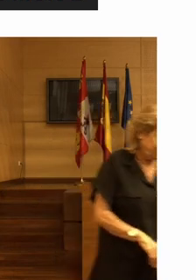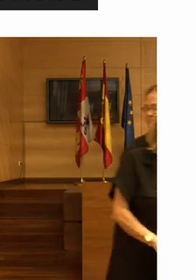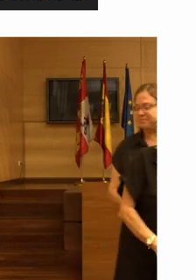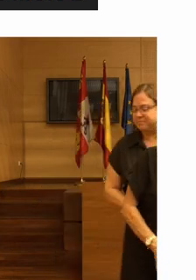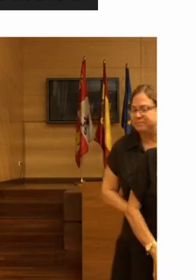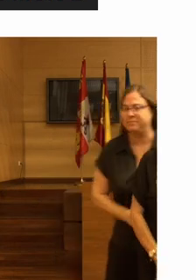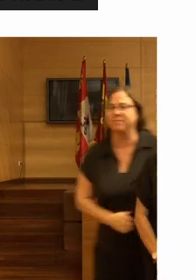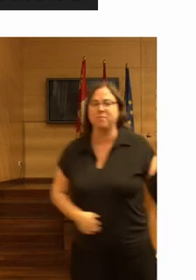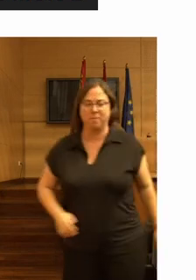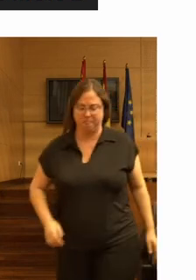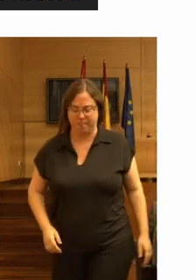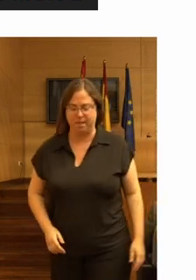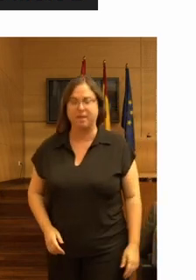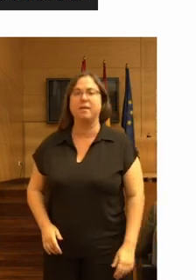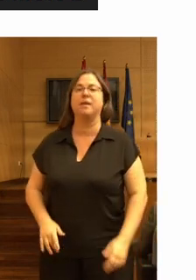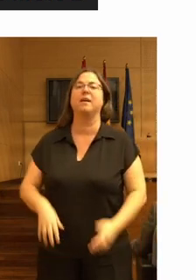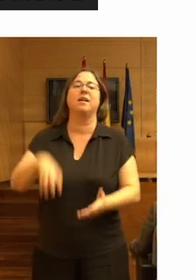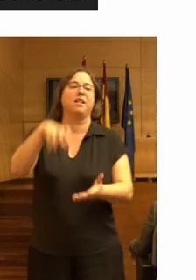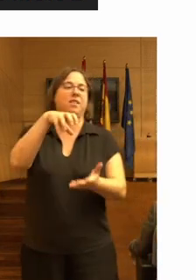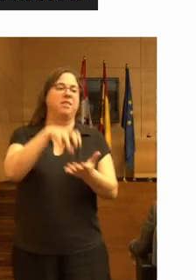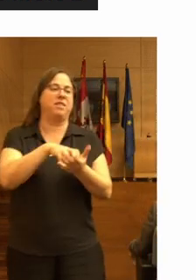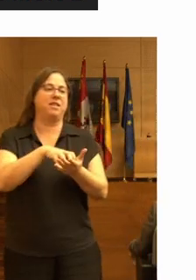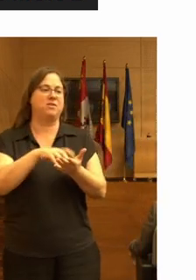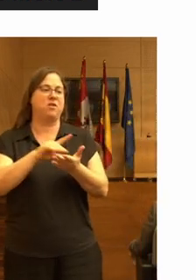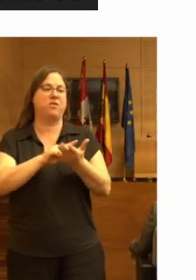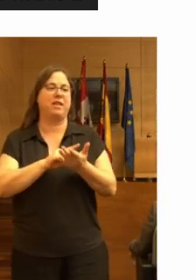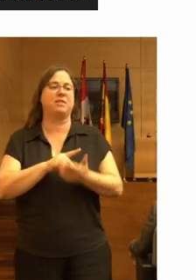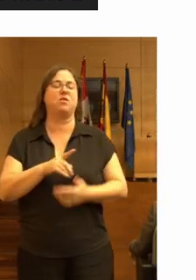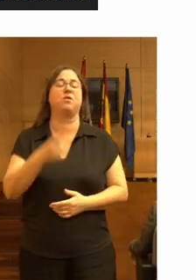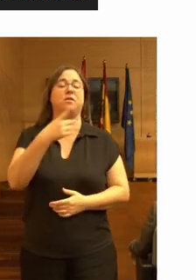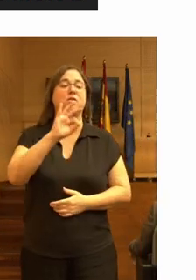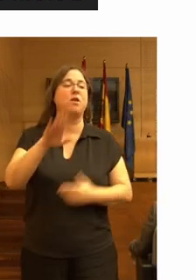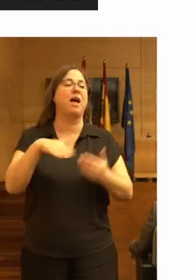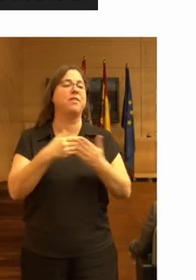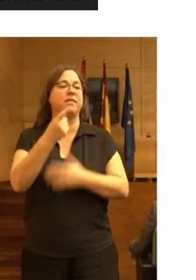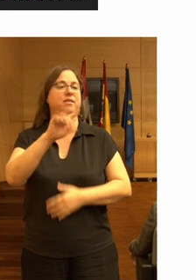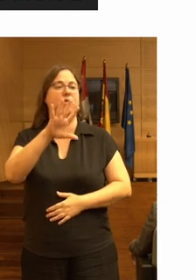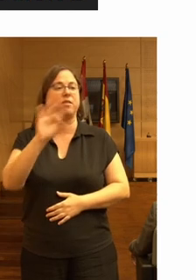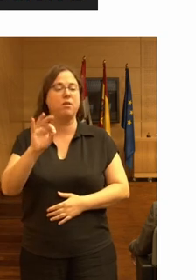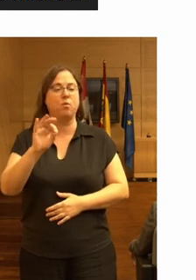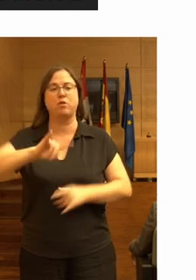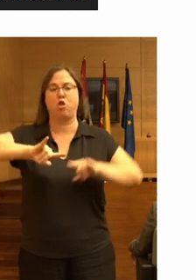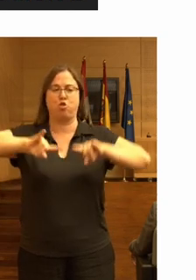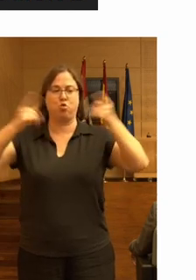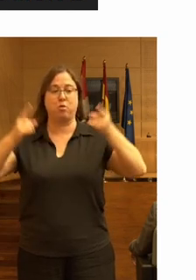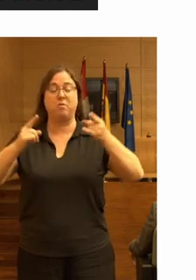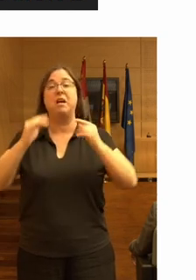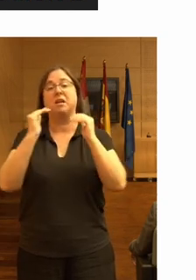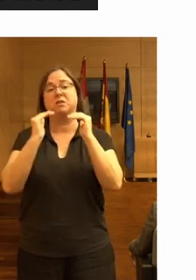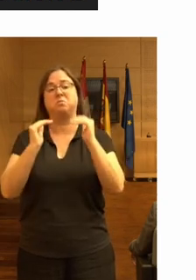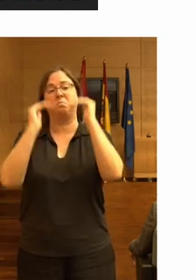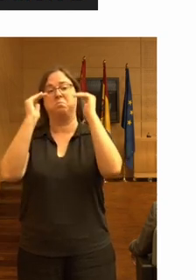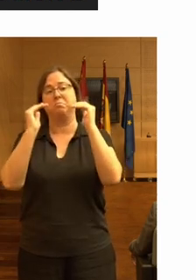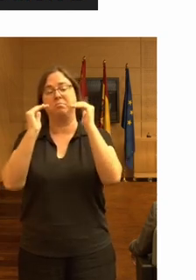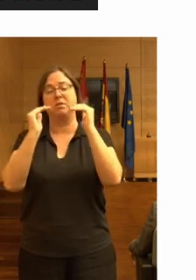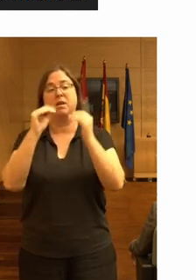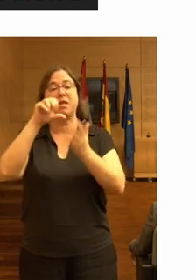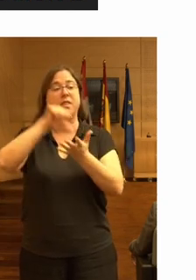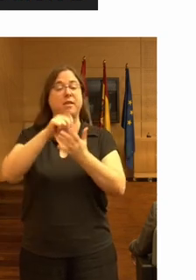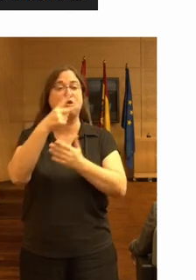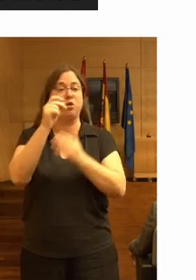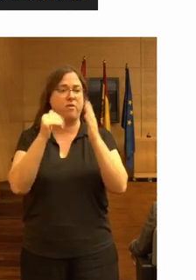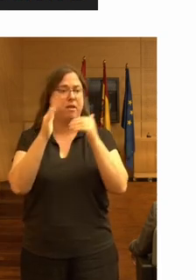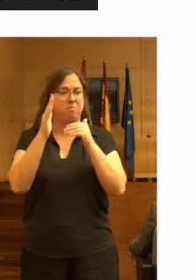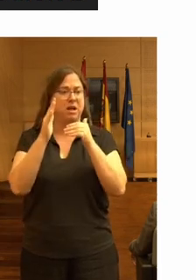datos entre 101 y 150 camas vemos que se duplican y en el resto pues una subida un poco más modesta entre los centros de más de